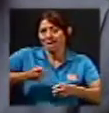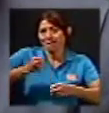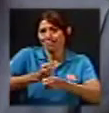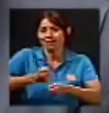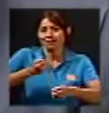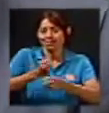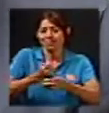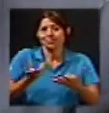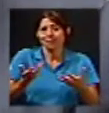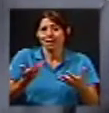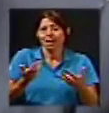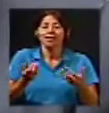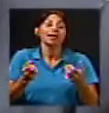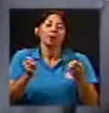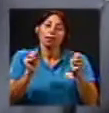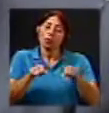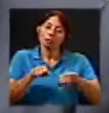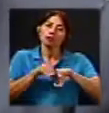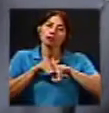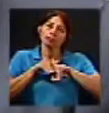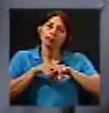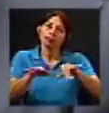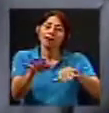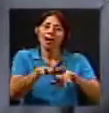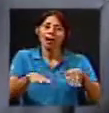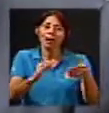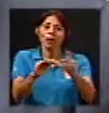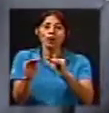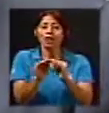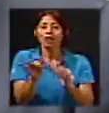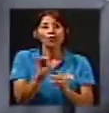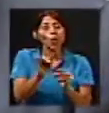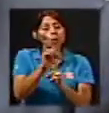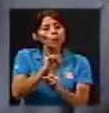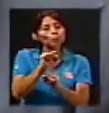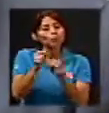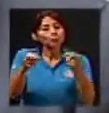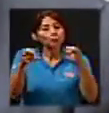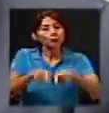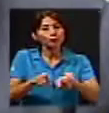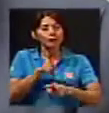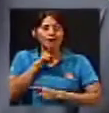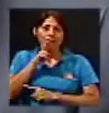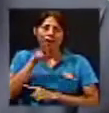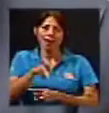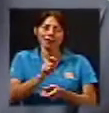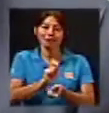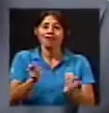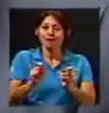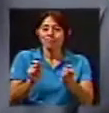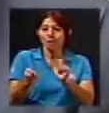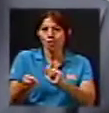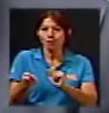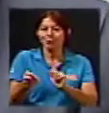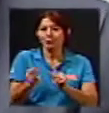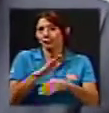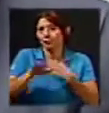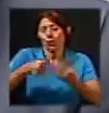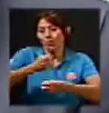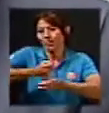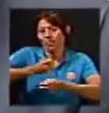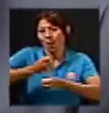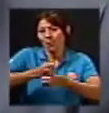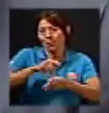que trasladar a la comunidad como hechos reales de reformas y todo el desempeño de